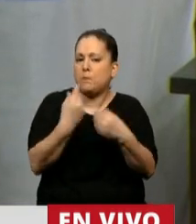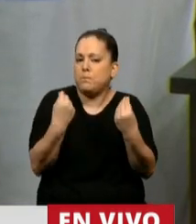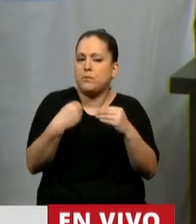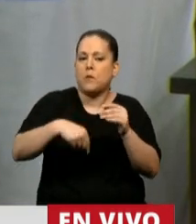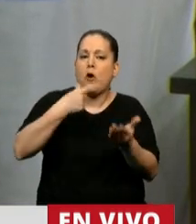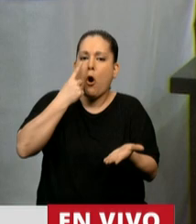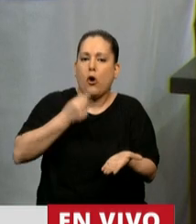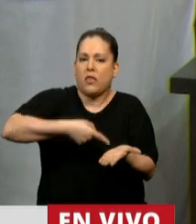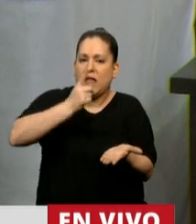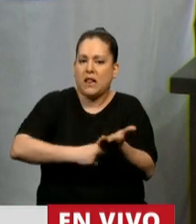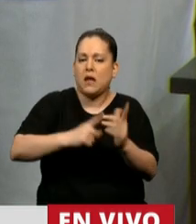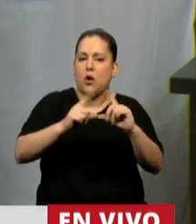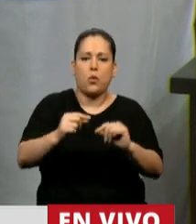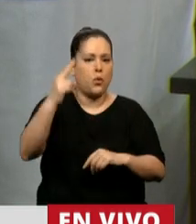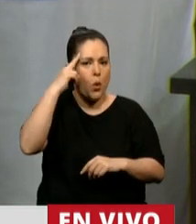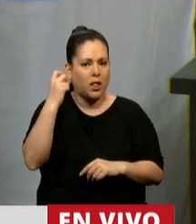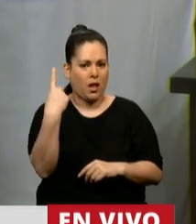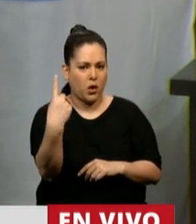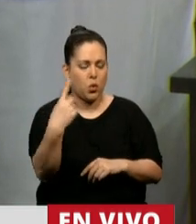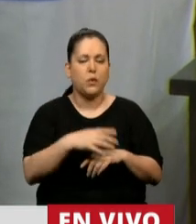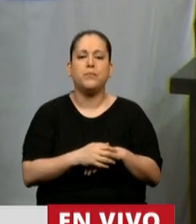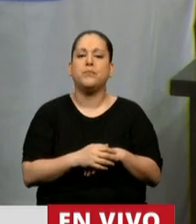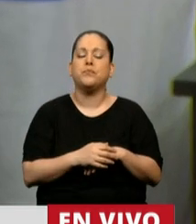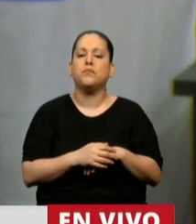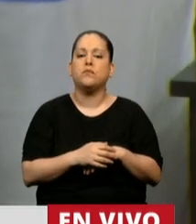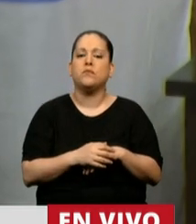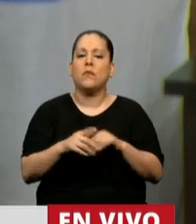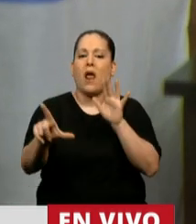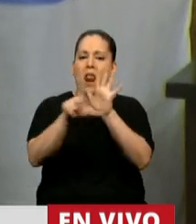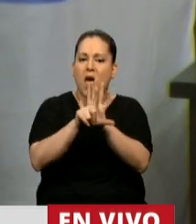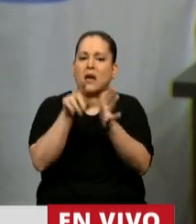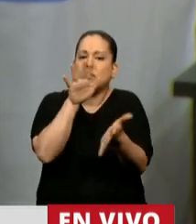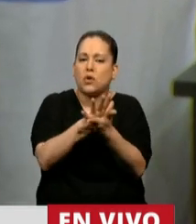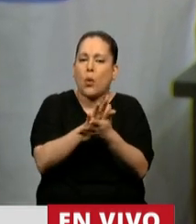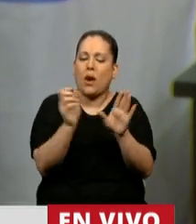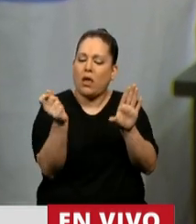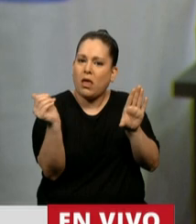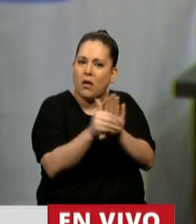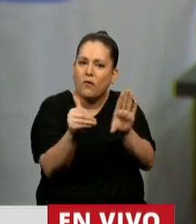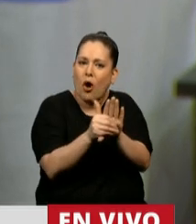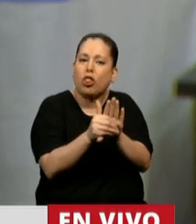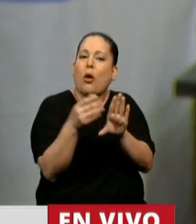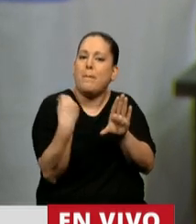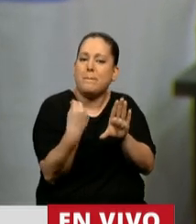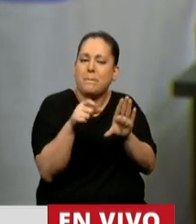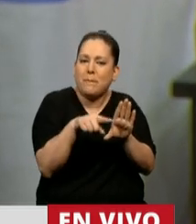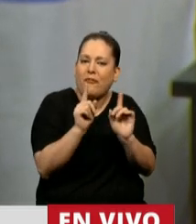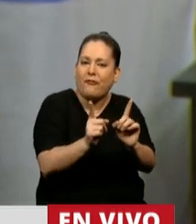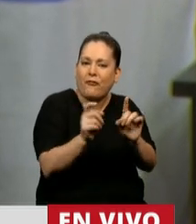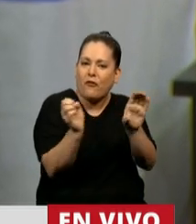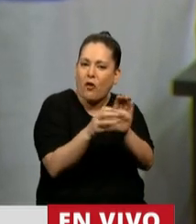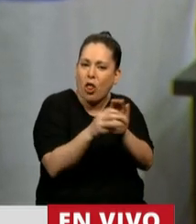orden del día 91 ley de defensa de los activos del fondo de garantía de